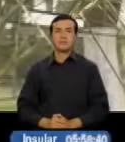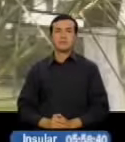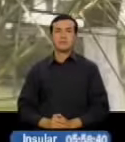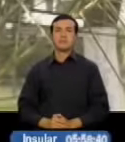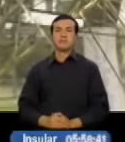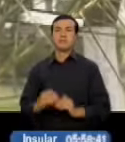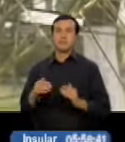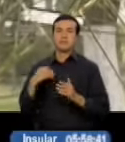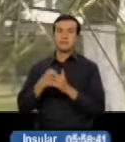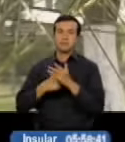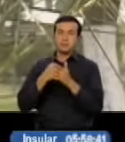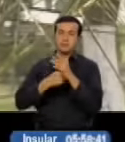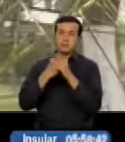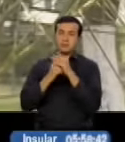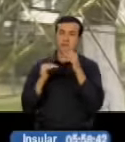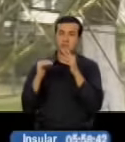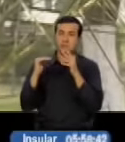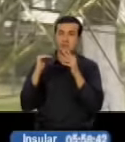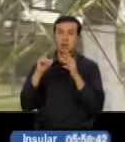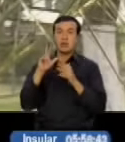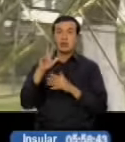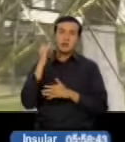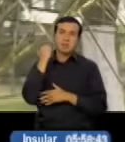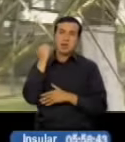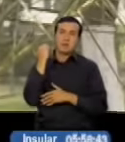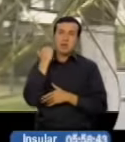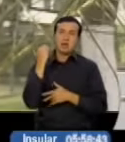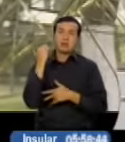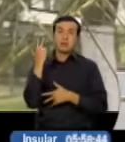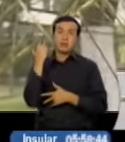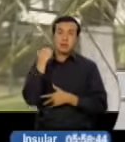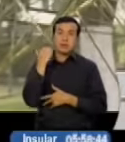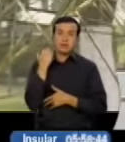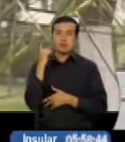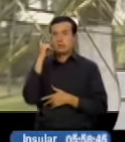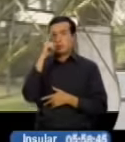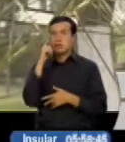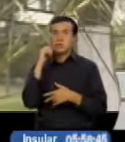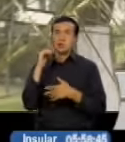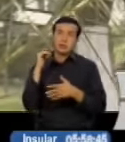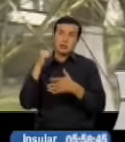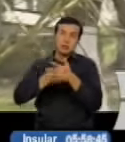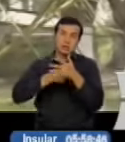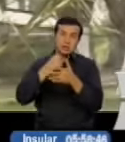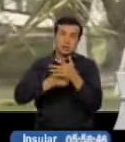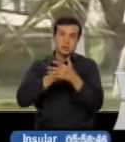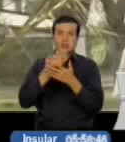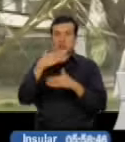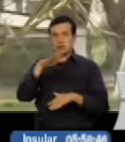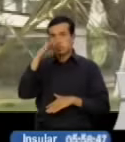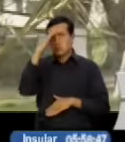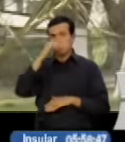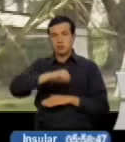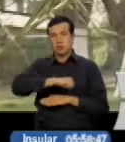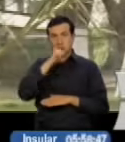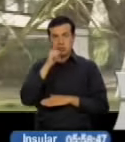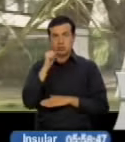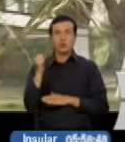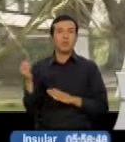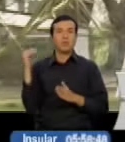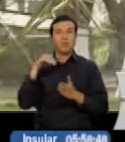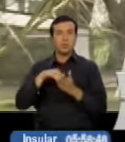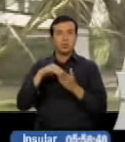Veníamos en alza, ¿no? Lastimosamente tres malos resultados nos dejan un poquito fuera de la pelea por ahora, pero sabemos que si ganamos una serie de